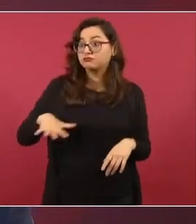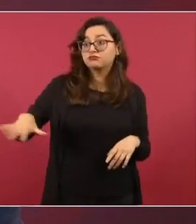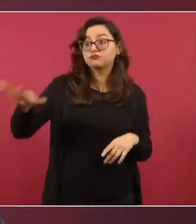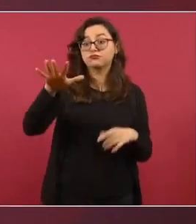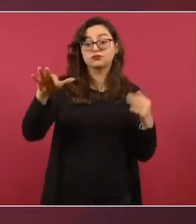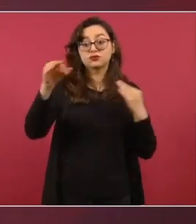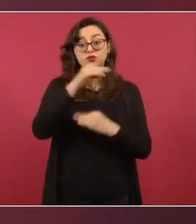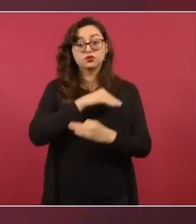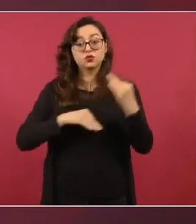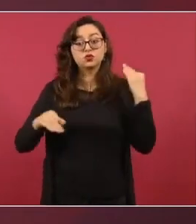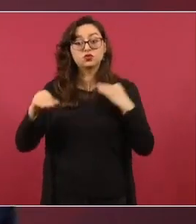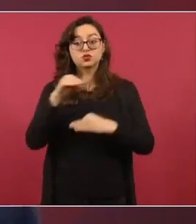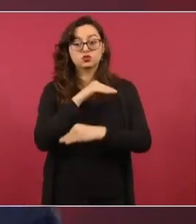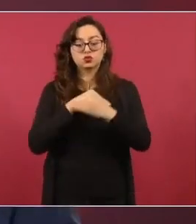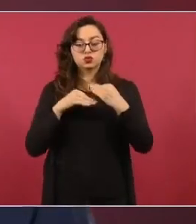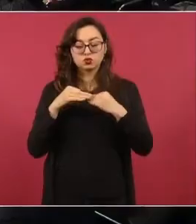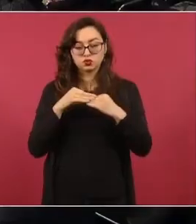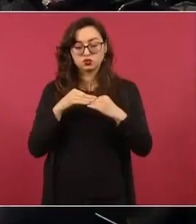nosotros tenemos